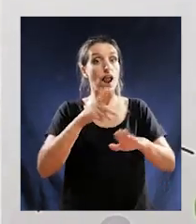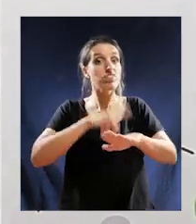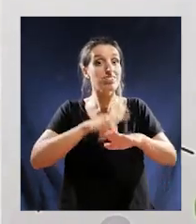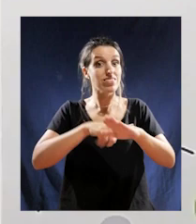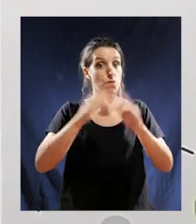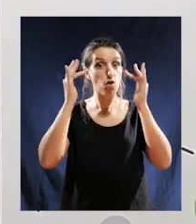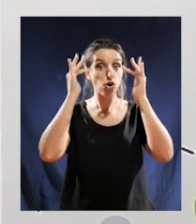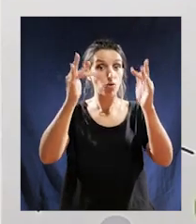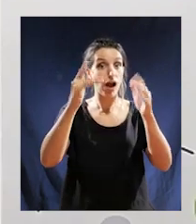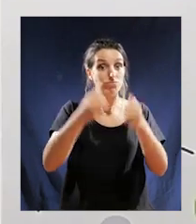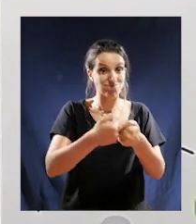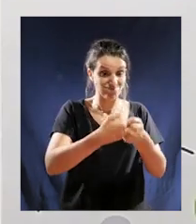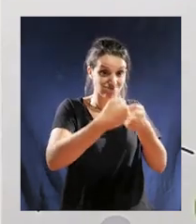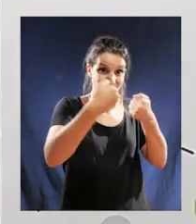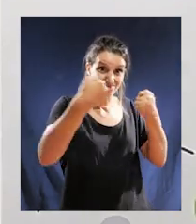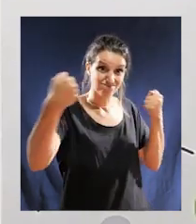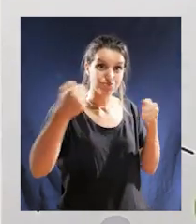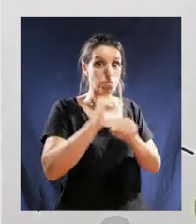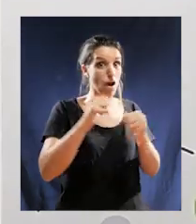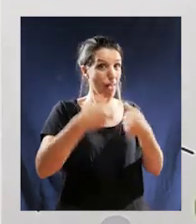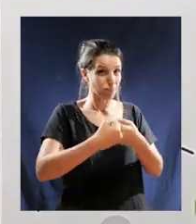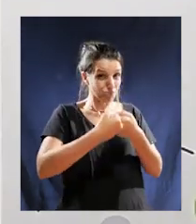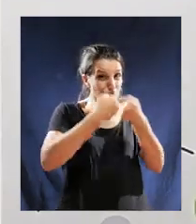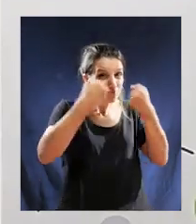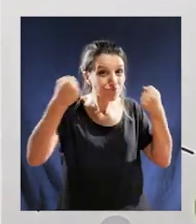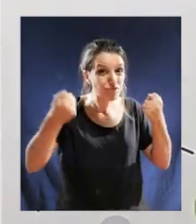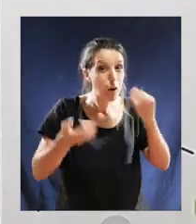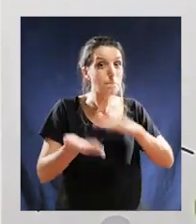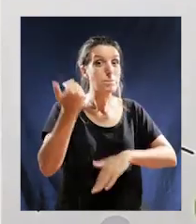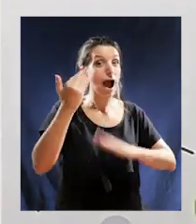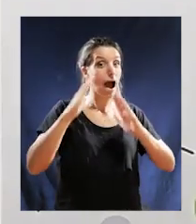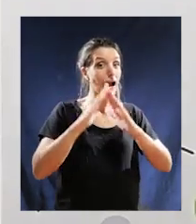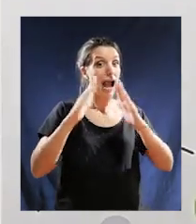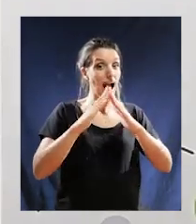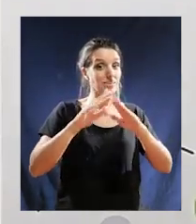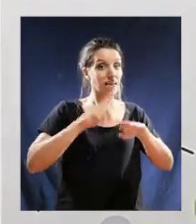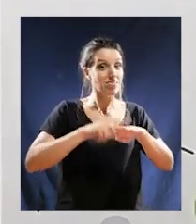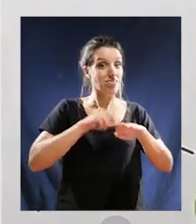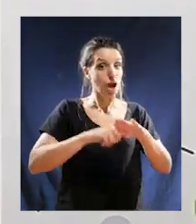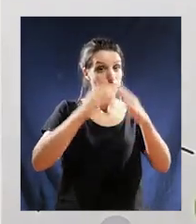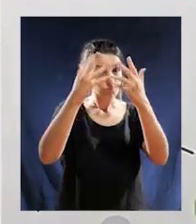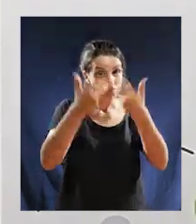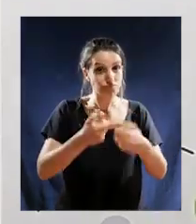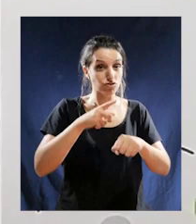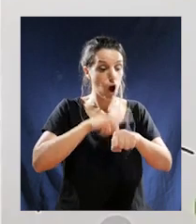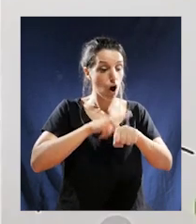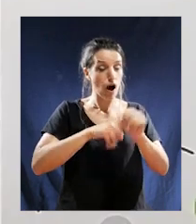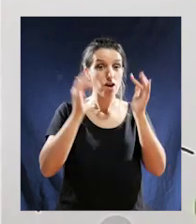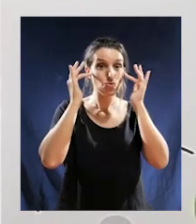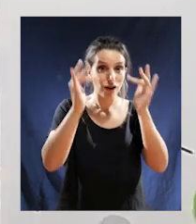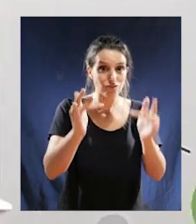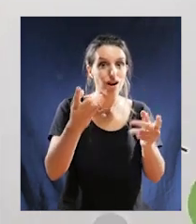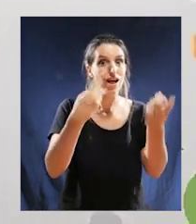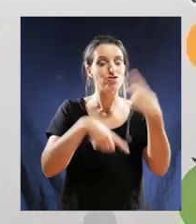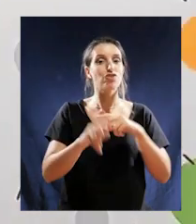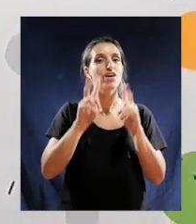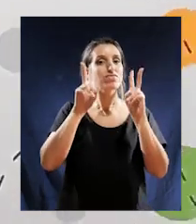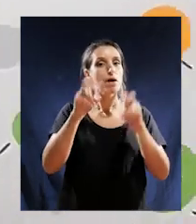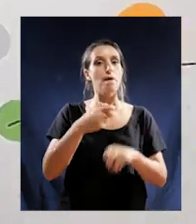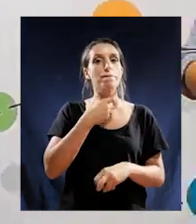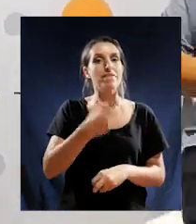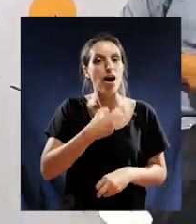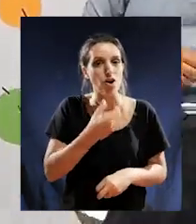aprendizaje efectivo la relación pedagógica empieza a cobrar paulatinamente más y más